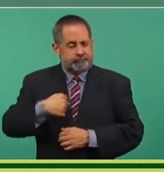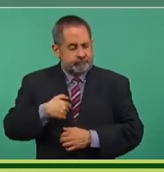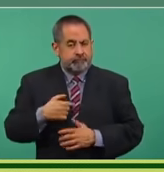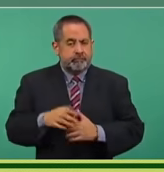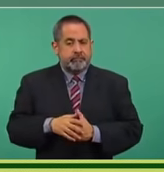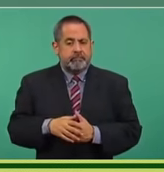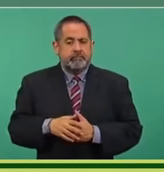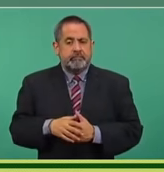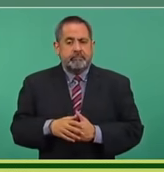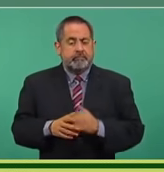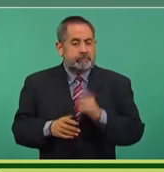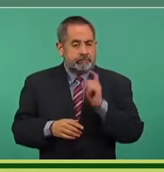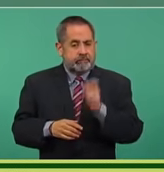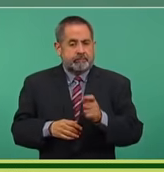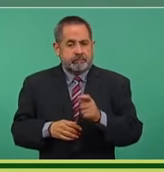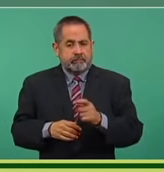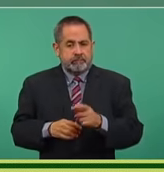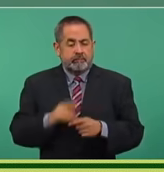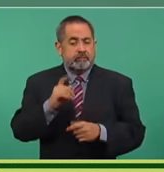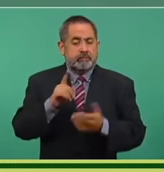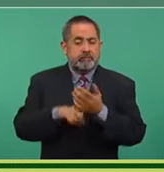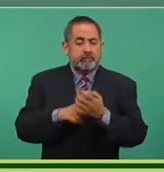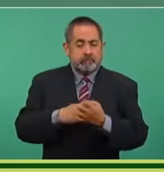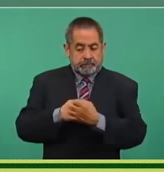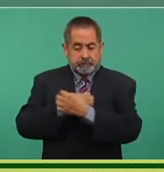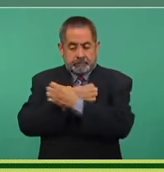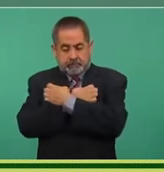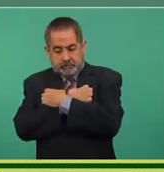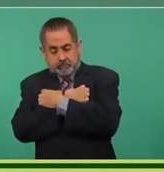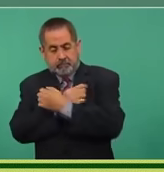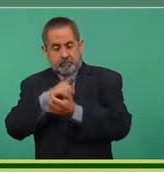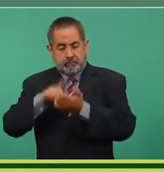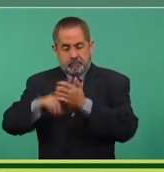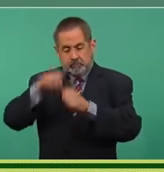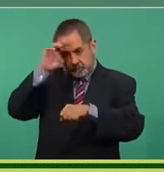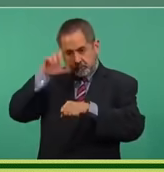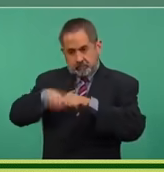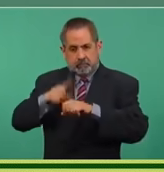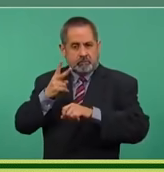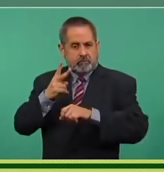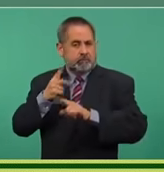que una cosa es la educación y otra cosa es la cultura